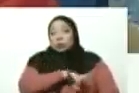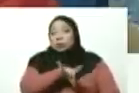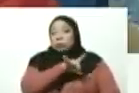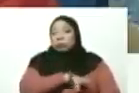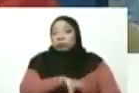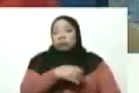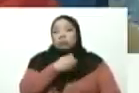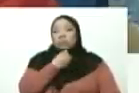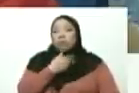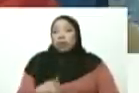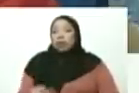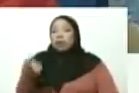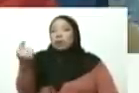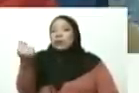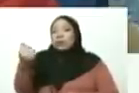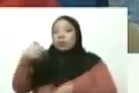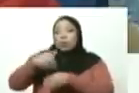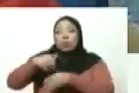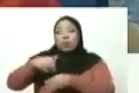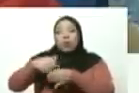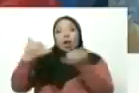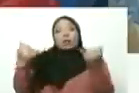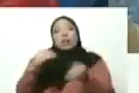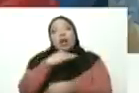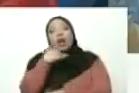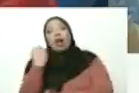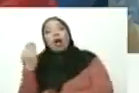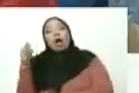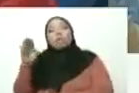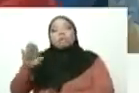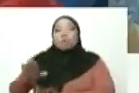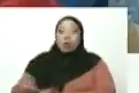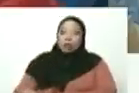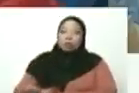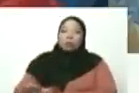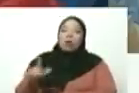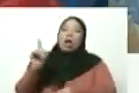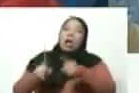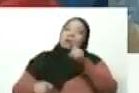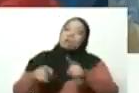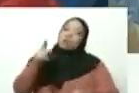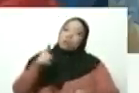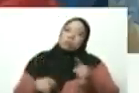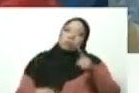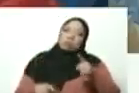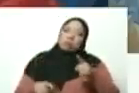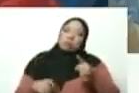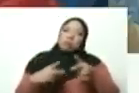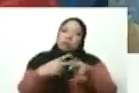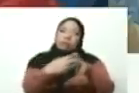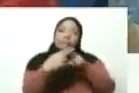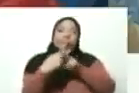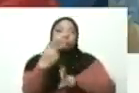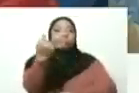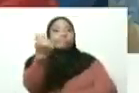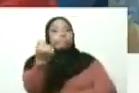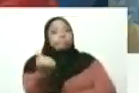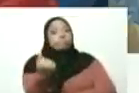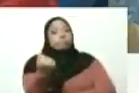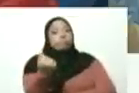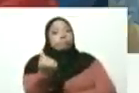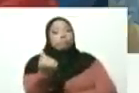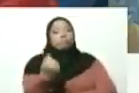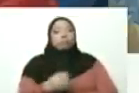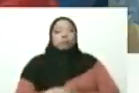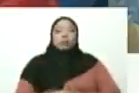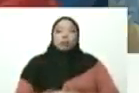solamente sus ahorros sino que muchos de ellos lamentablemente han muerto sin haber sido reivindicado por lo tanto